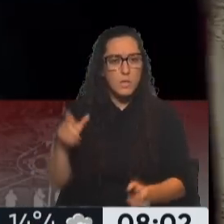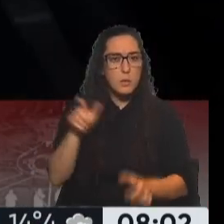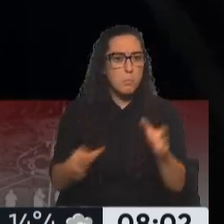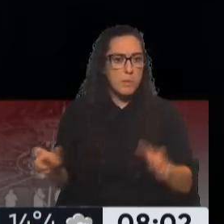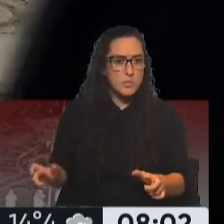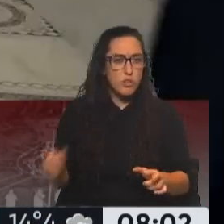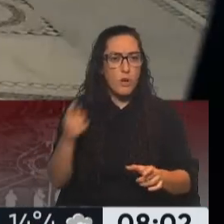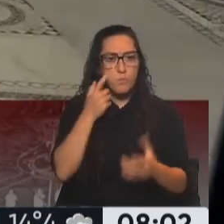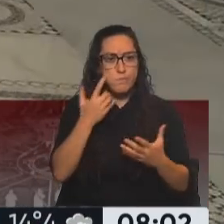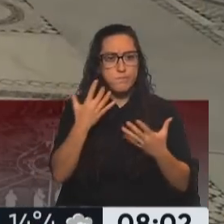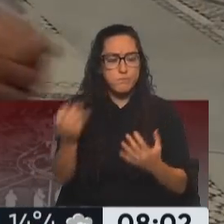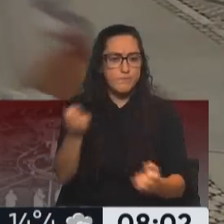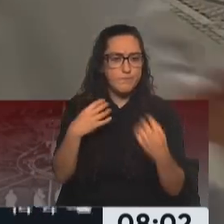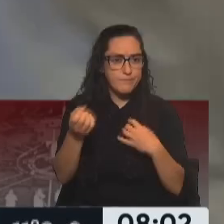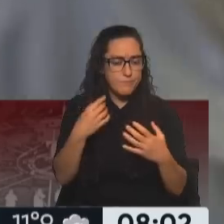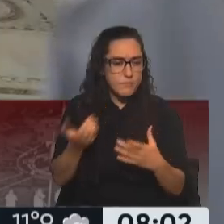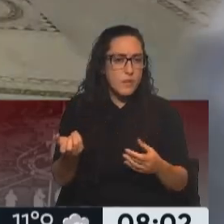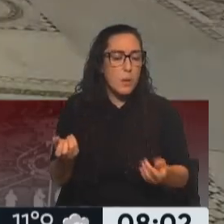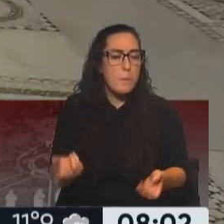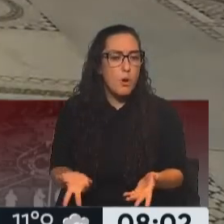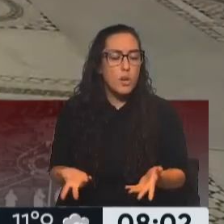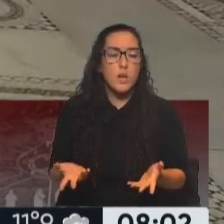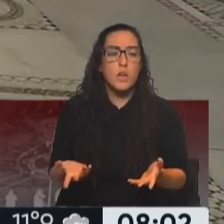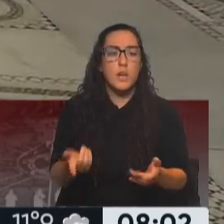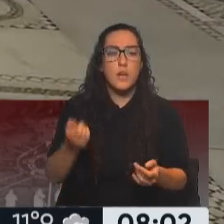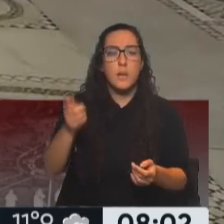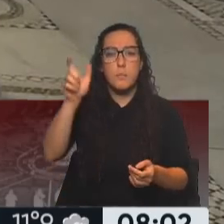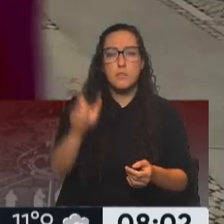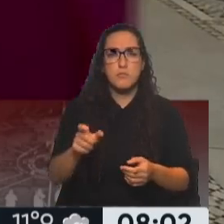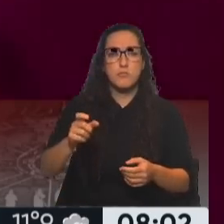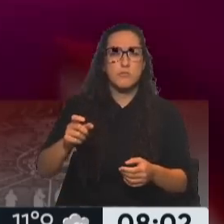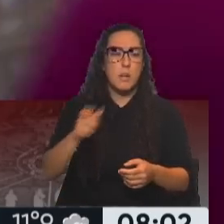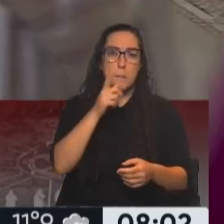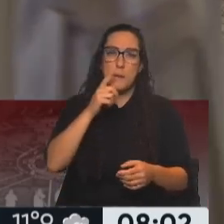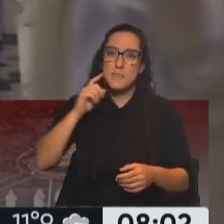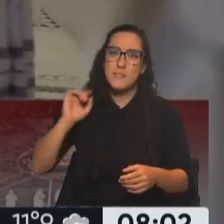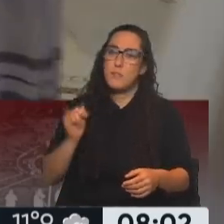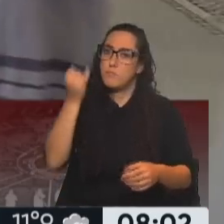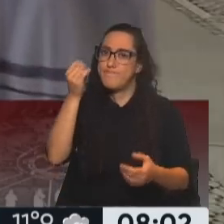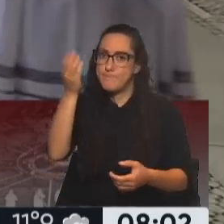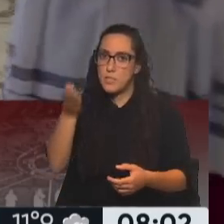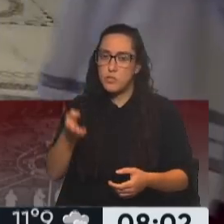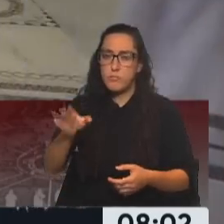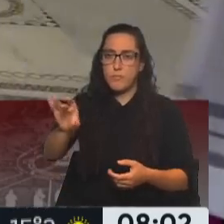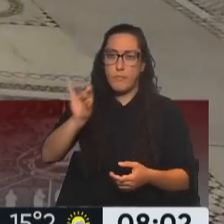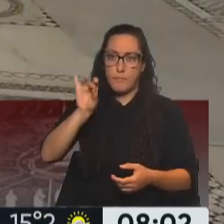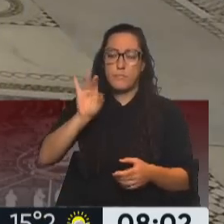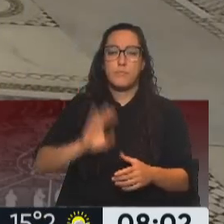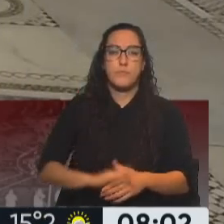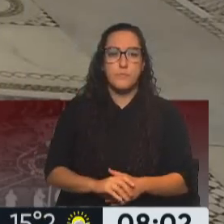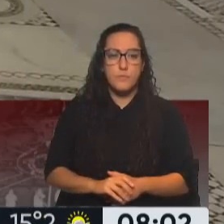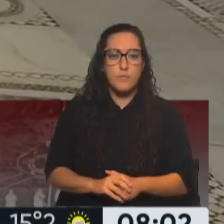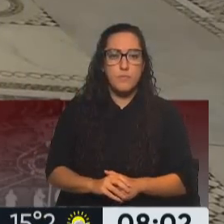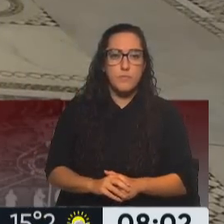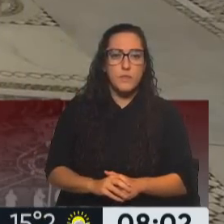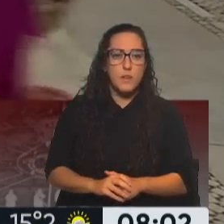gente conocida, porque en lo social es el número 1, el candidato 1. También sí, hay que decir que a partir de un